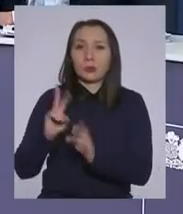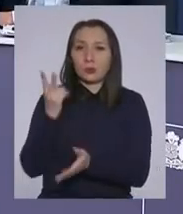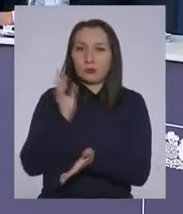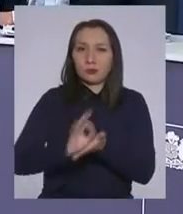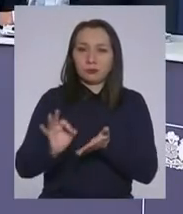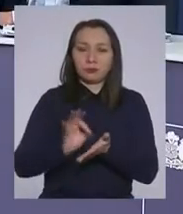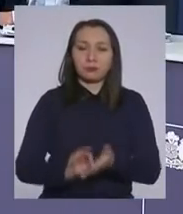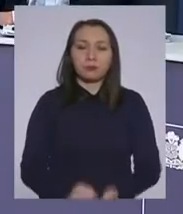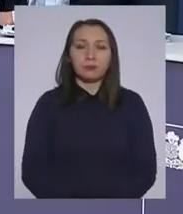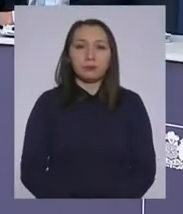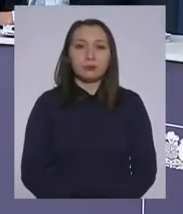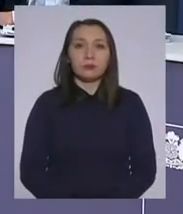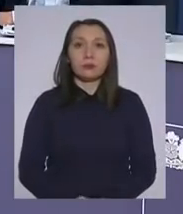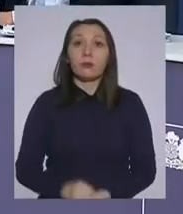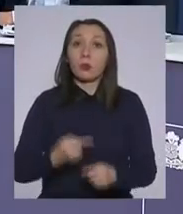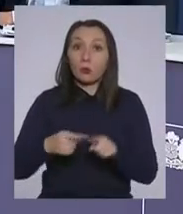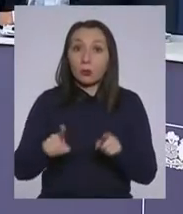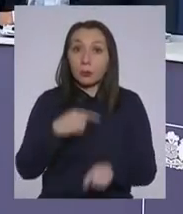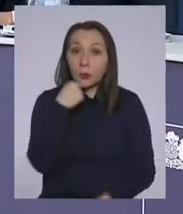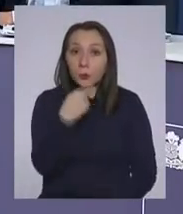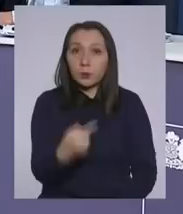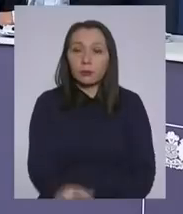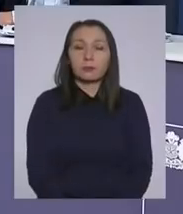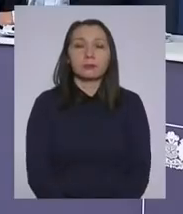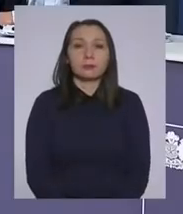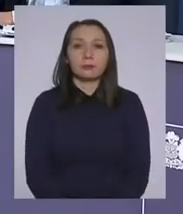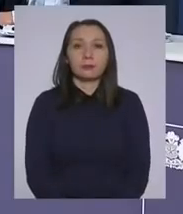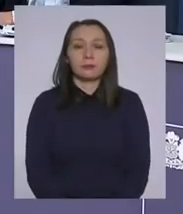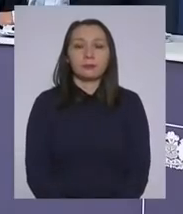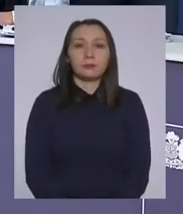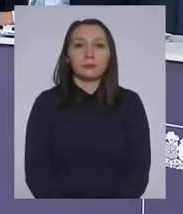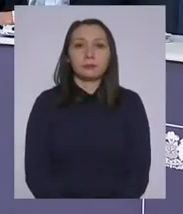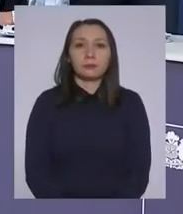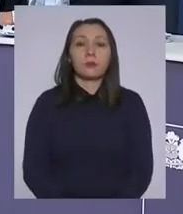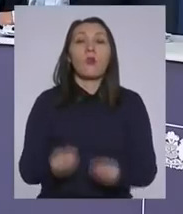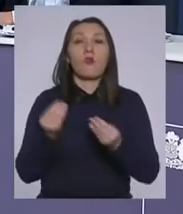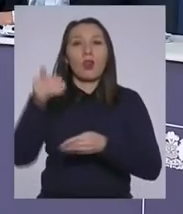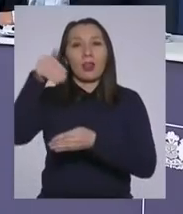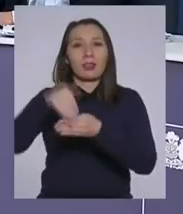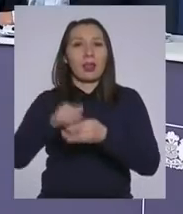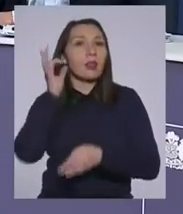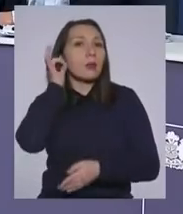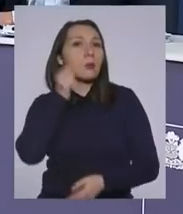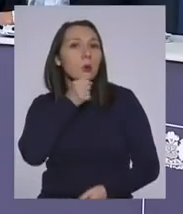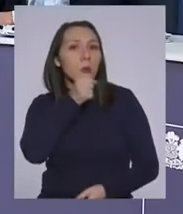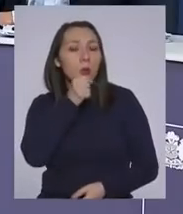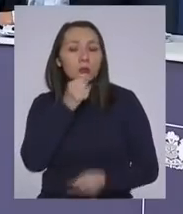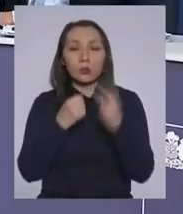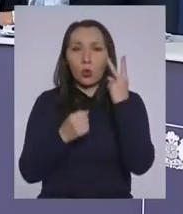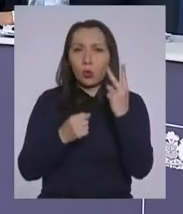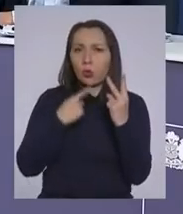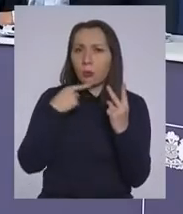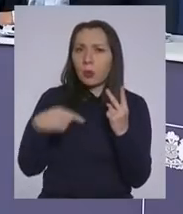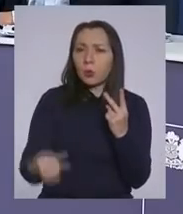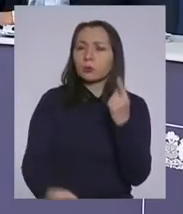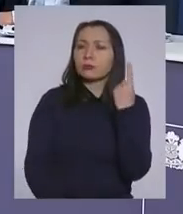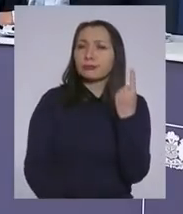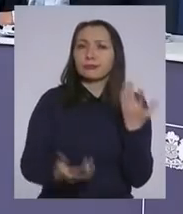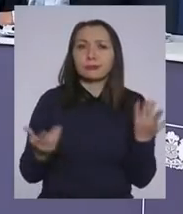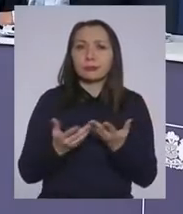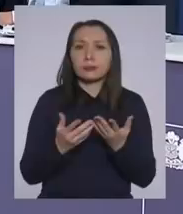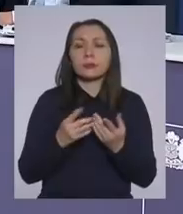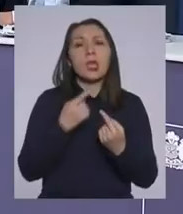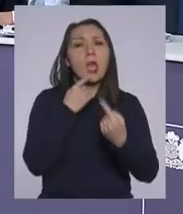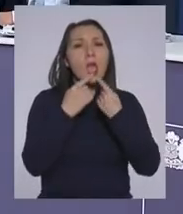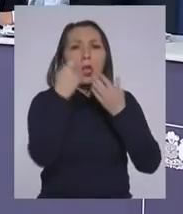Zúñiga. Recibimos la siguiente pregunta. Muy buenas tardes. Son dos preguntas. Una tiene que ver con que según